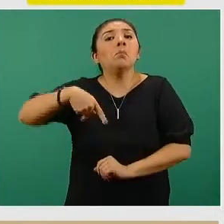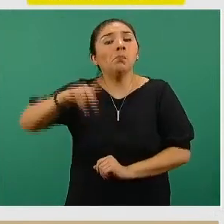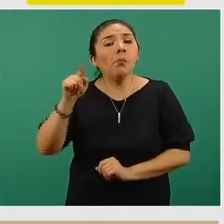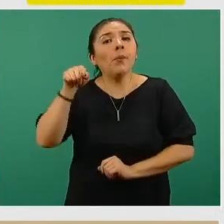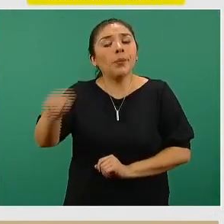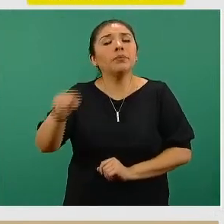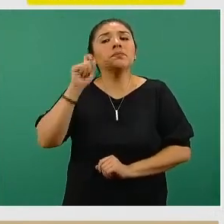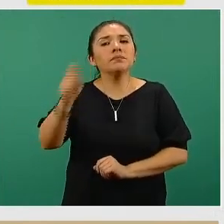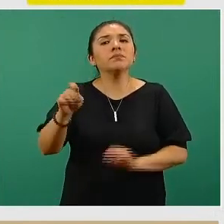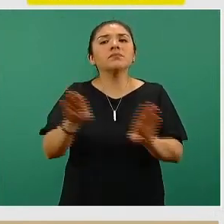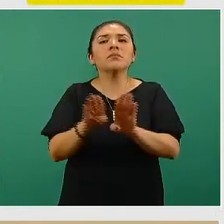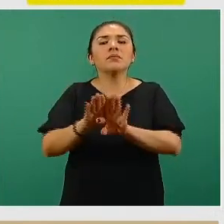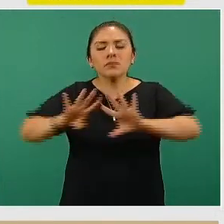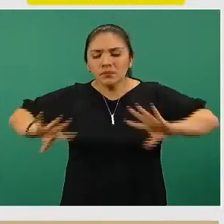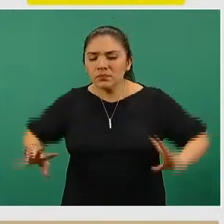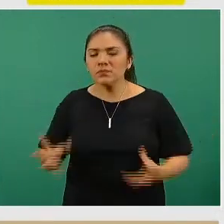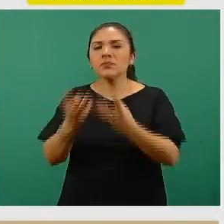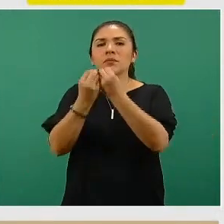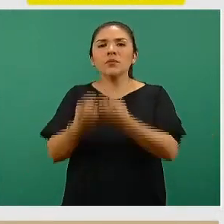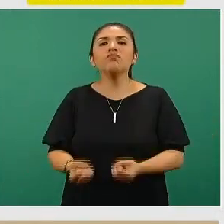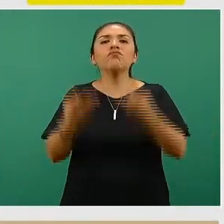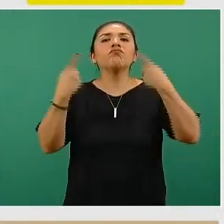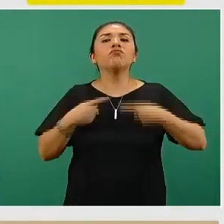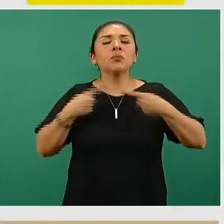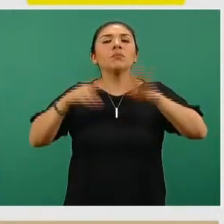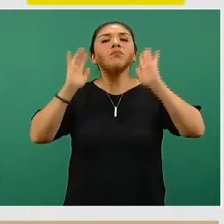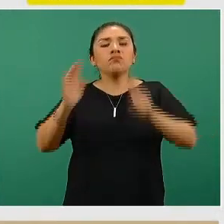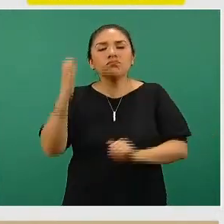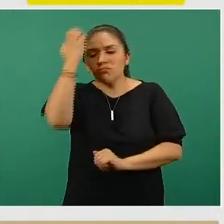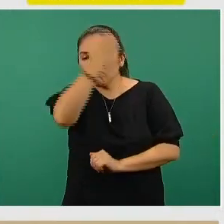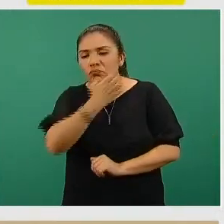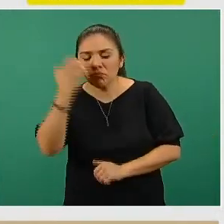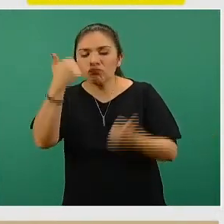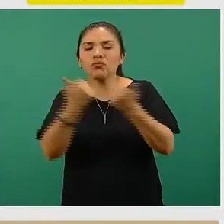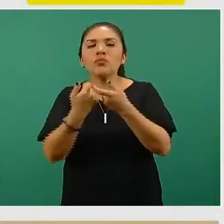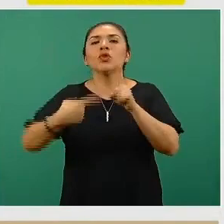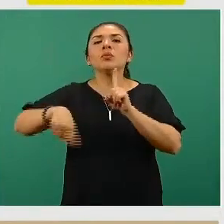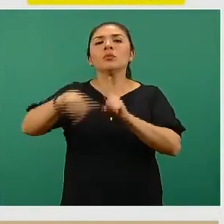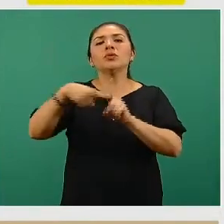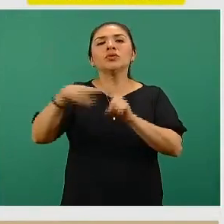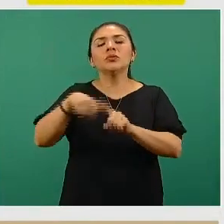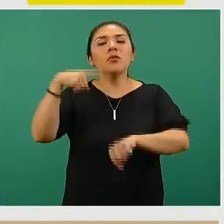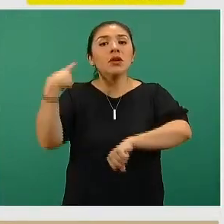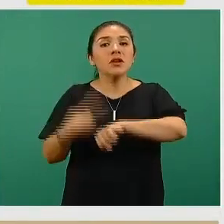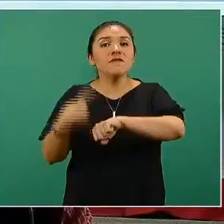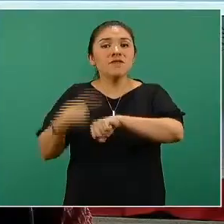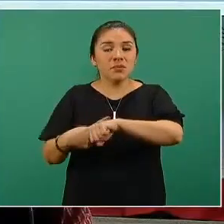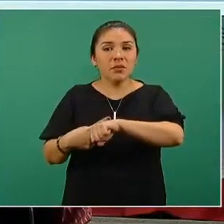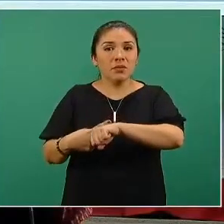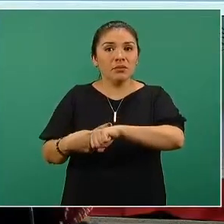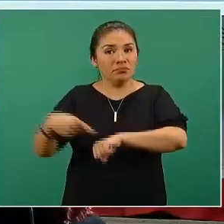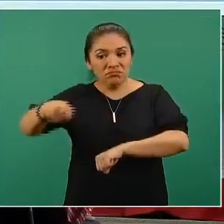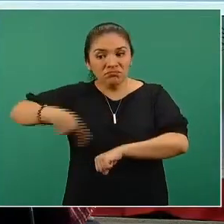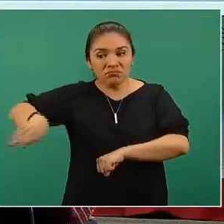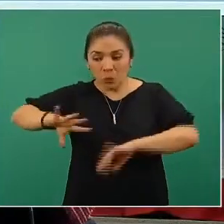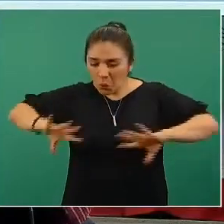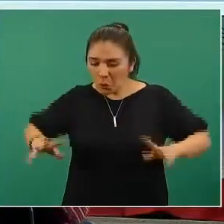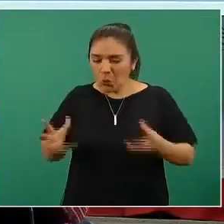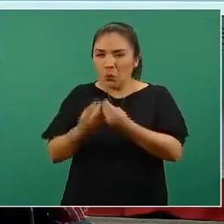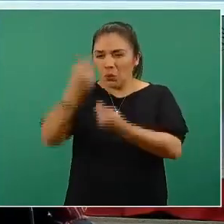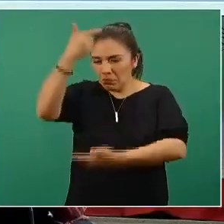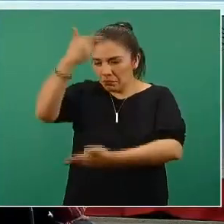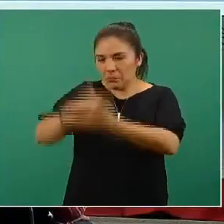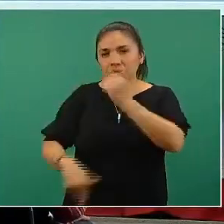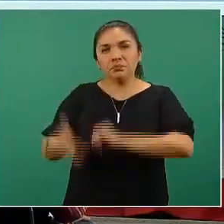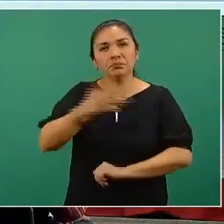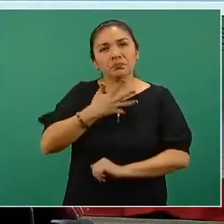el denominador es el total de pacientes confirmados con la enfermedad, es decir, del total que